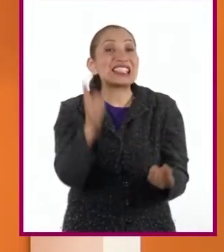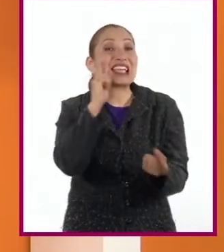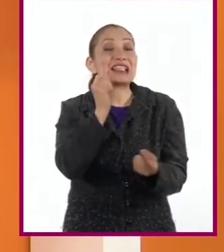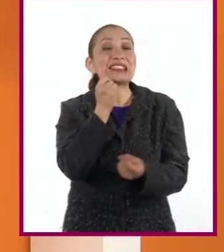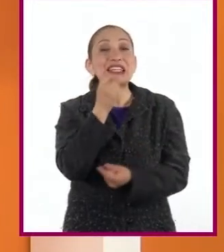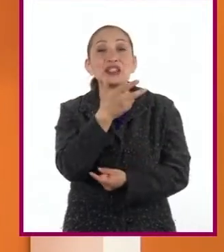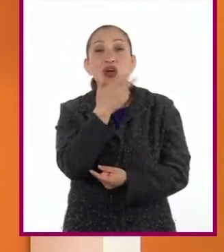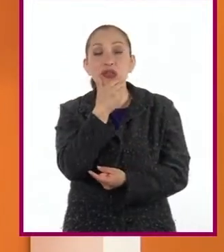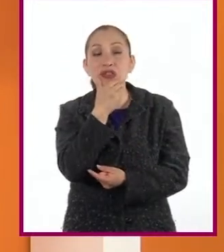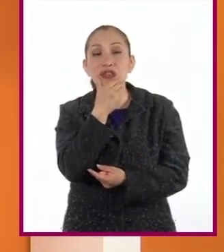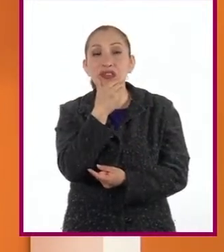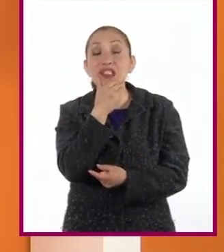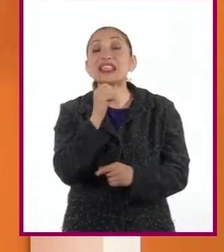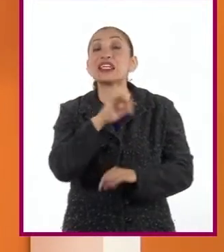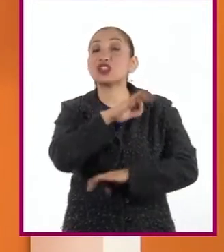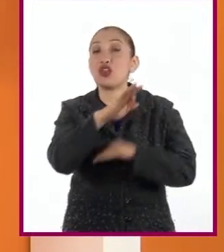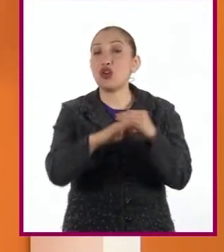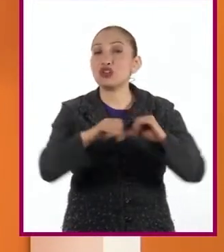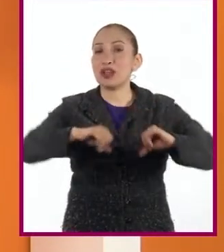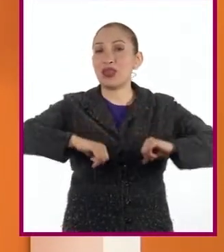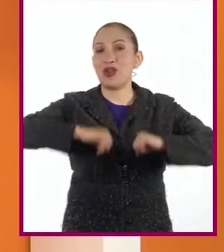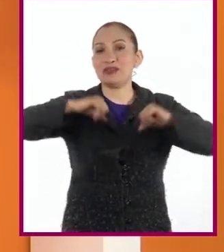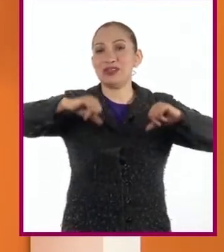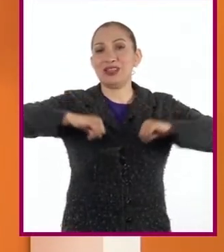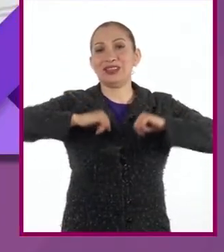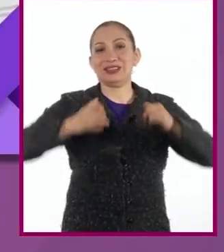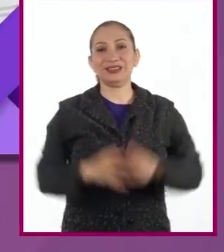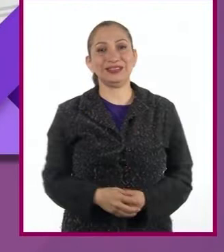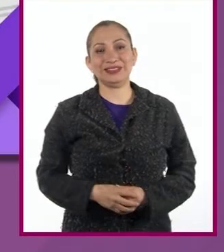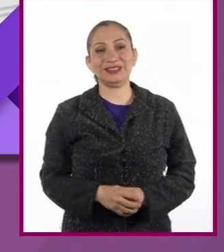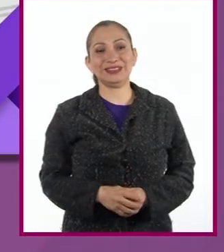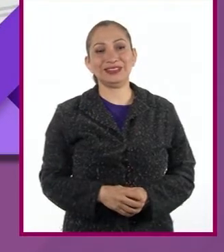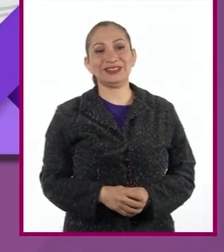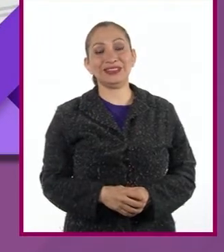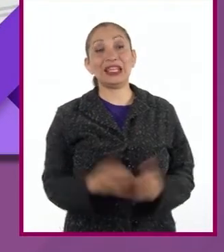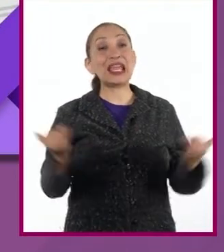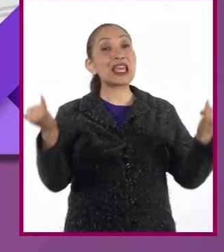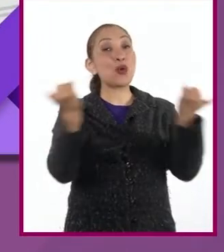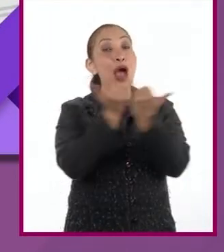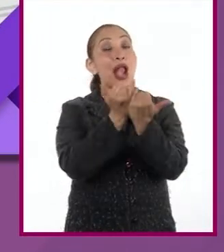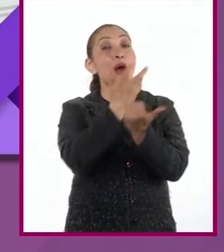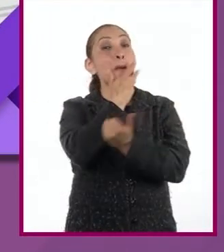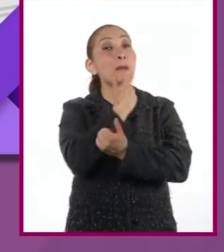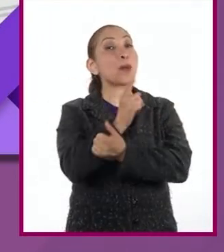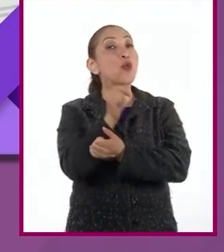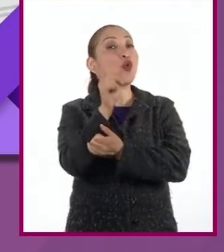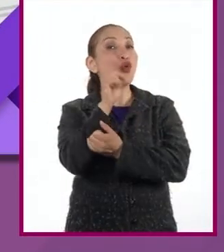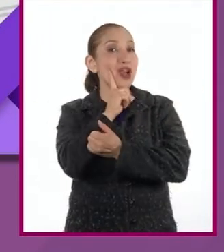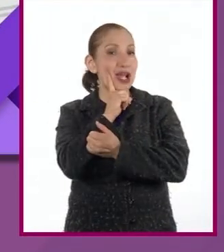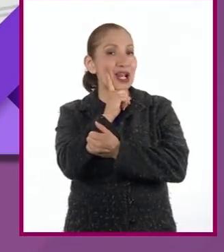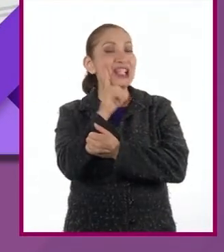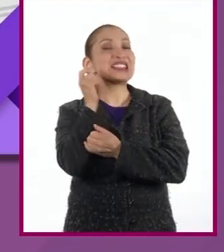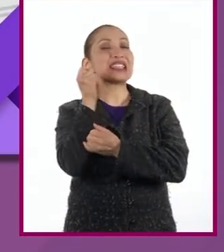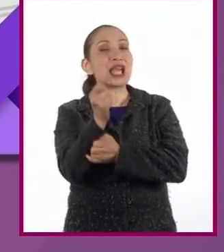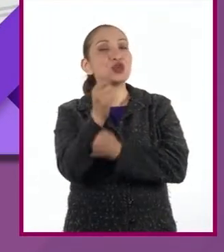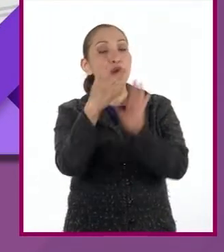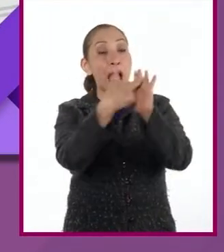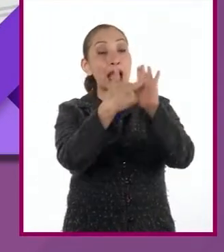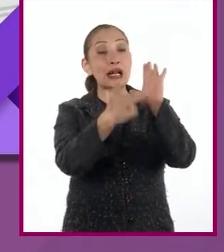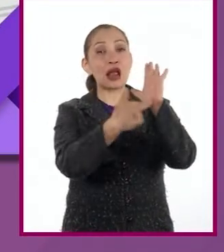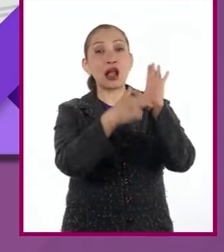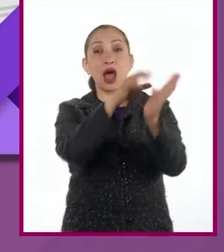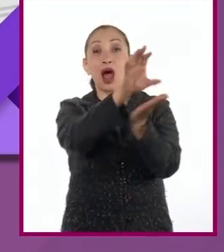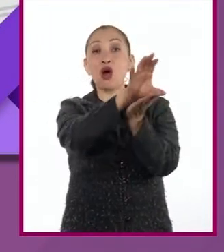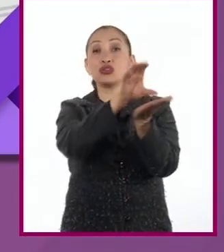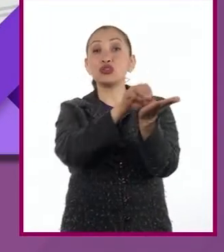niños y, por supuesto, de las y los adolescentes. La igualdad de género, además, es un principio